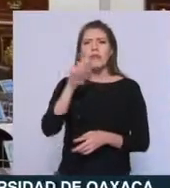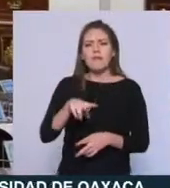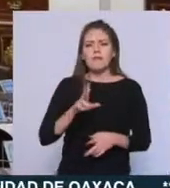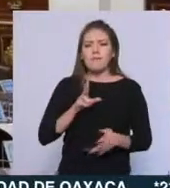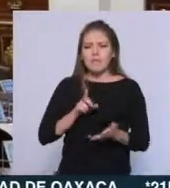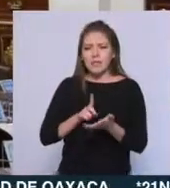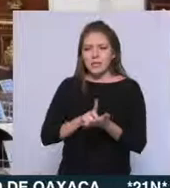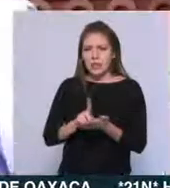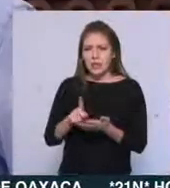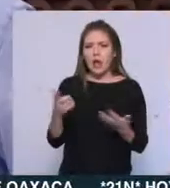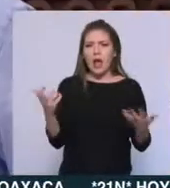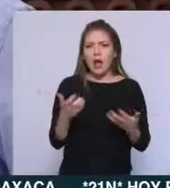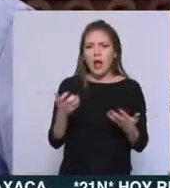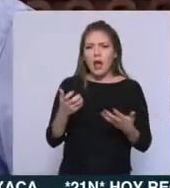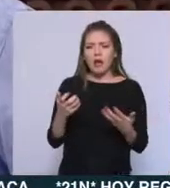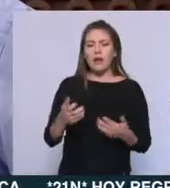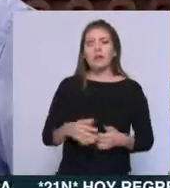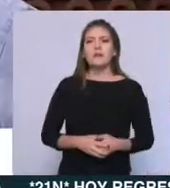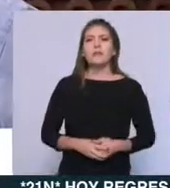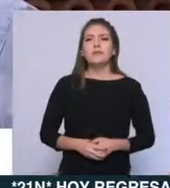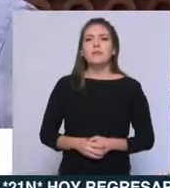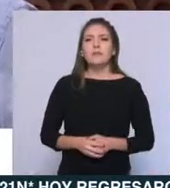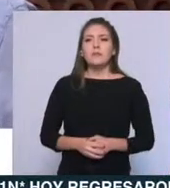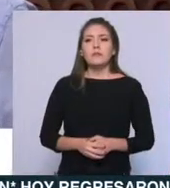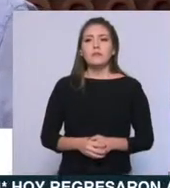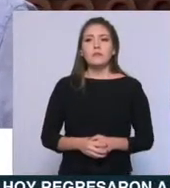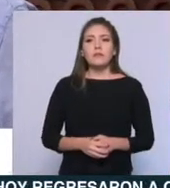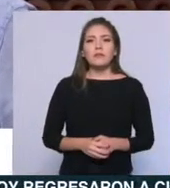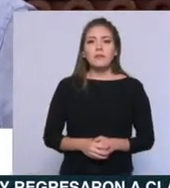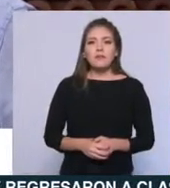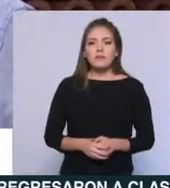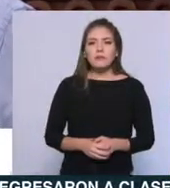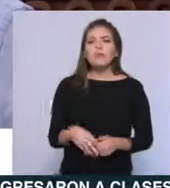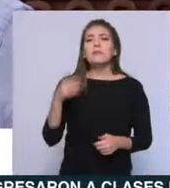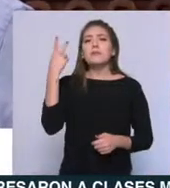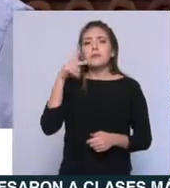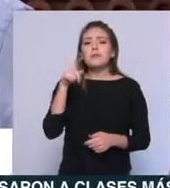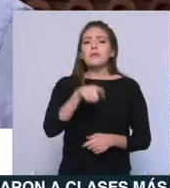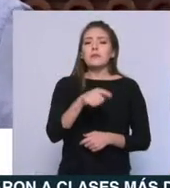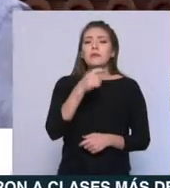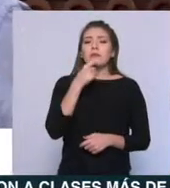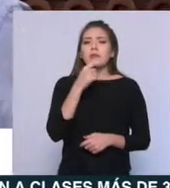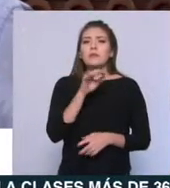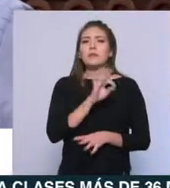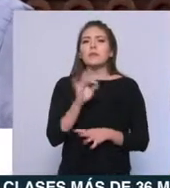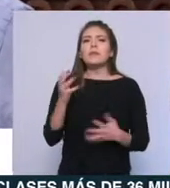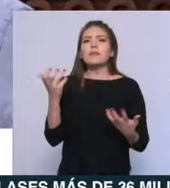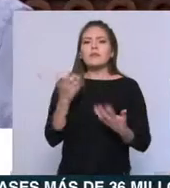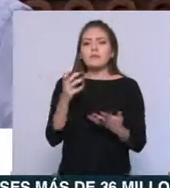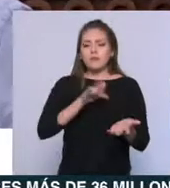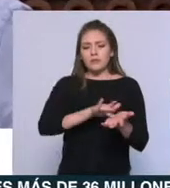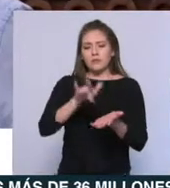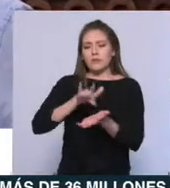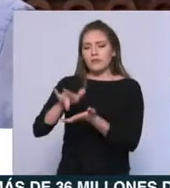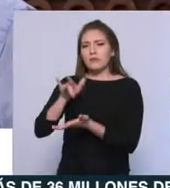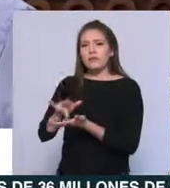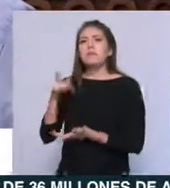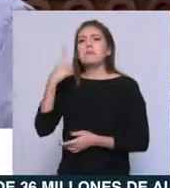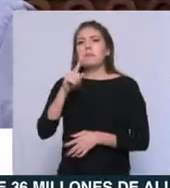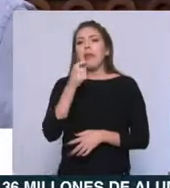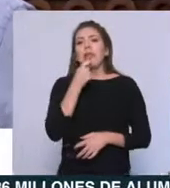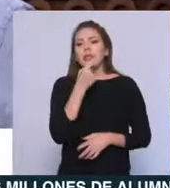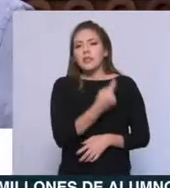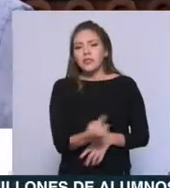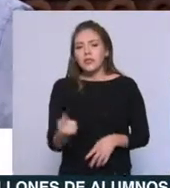por el Legislativo. Para que dentro del ámbito de su competencia pueda generar acciones en favor de las niñas, niños y